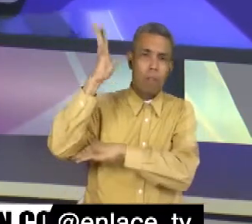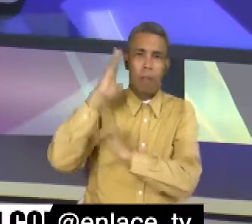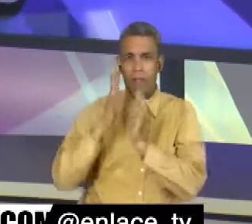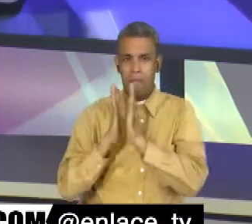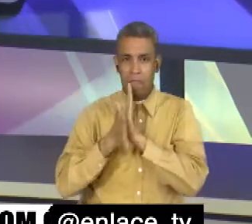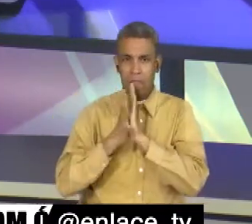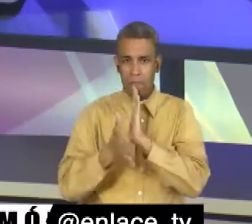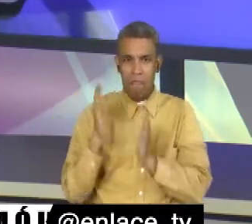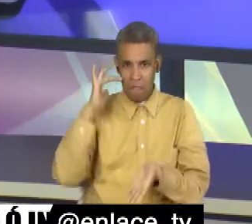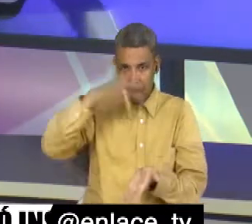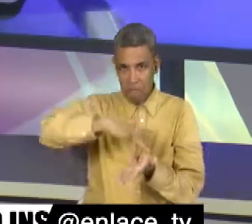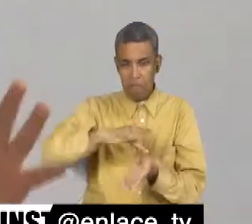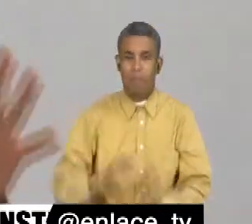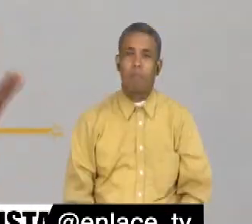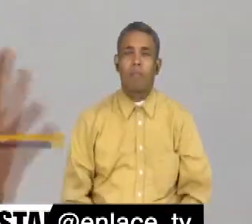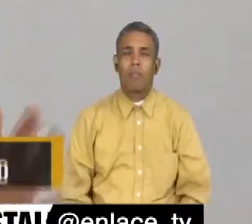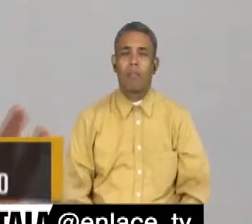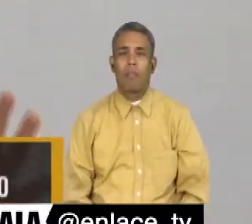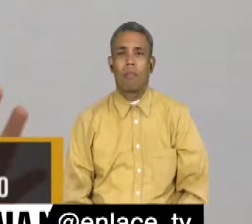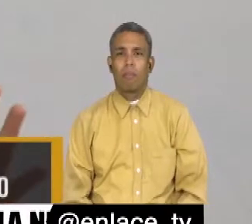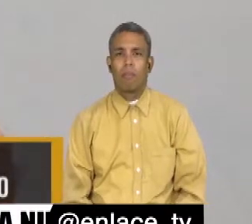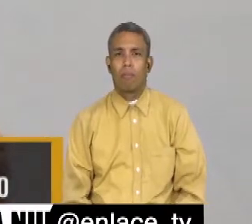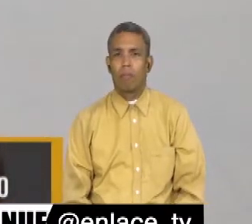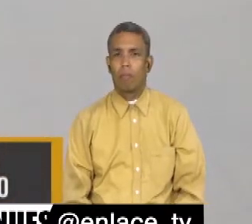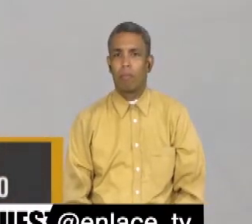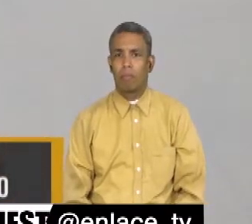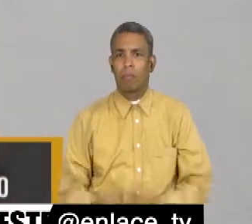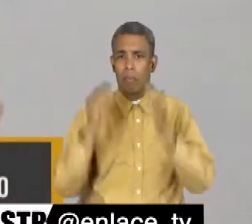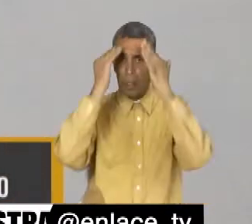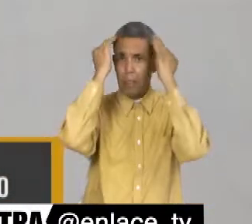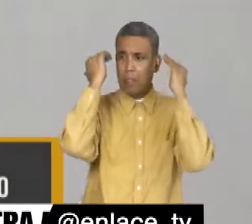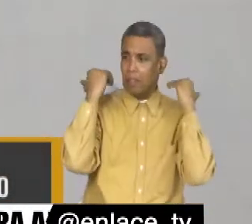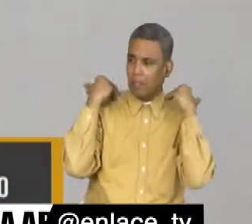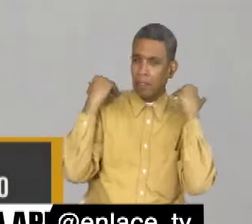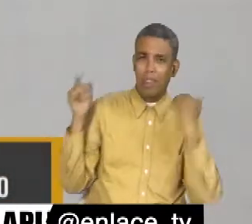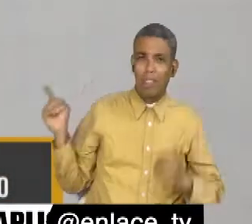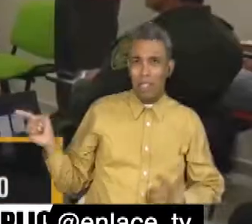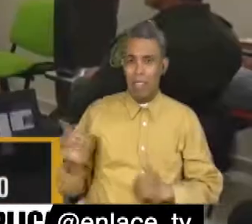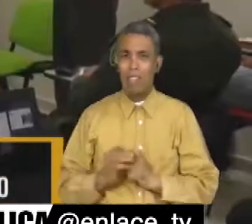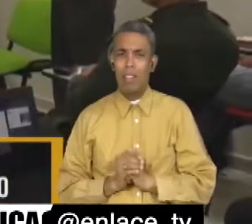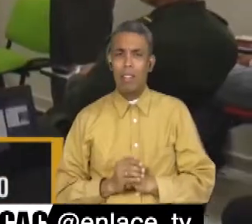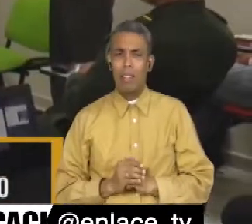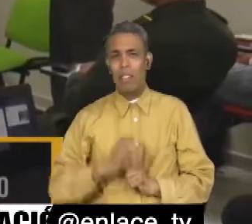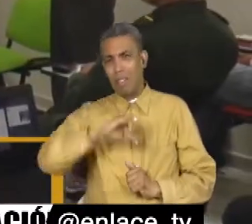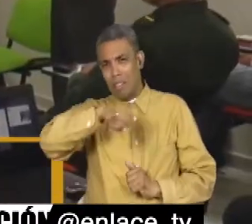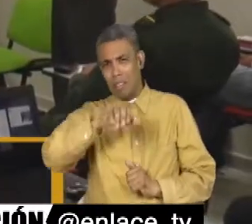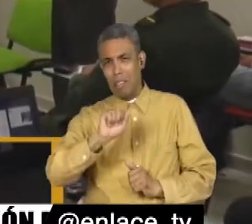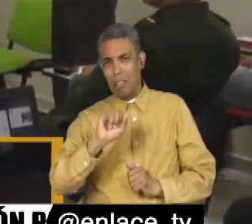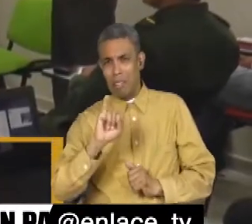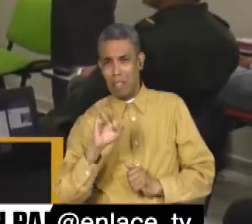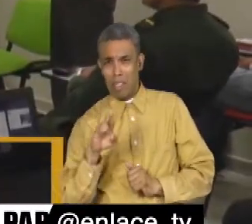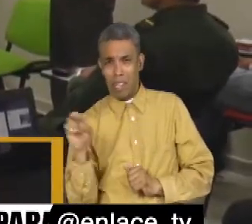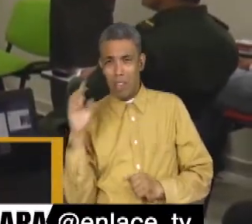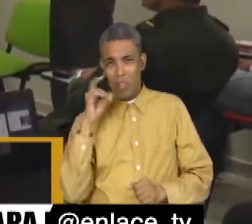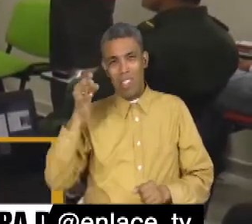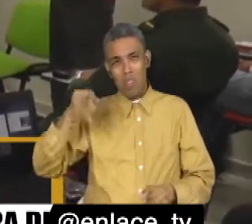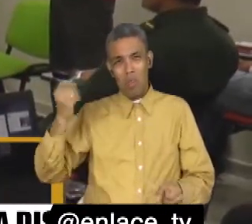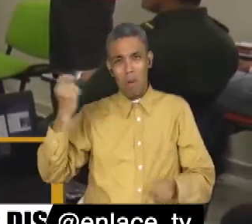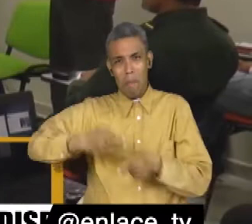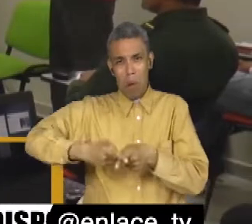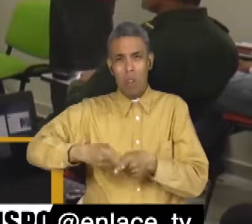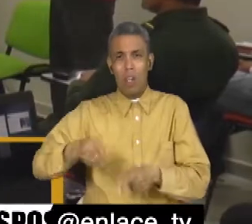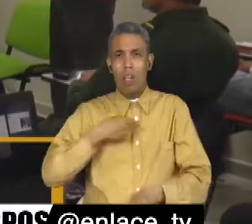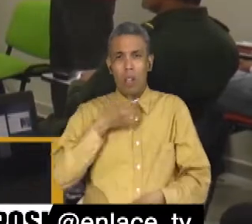grupo en Colombia. Conocido en las FARC con el alias de Mechas, Jairo Quintero estuvo en la ciudad de Barranca Bermeja para participar de